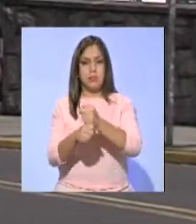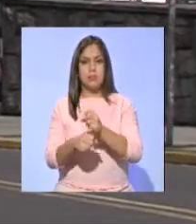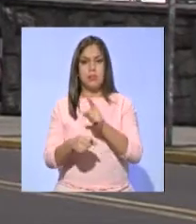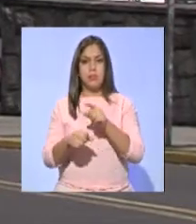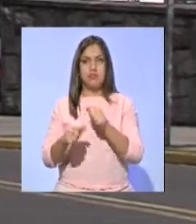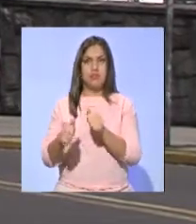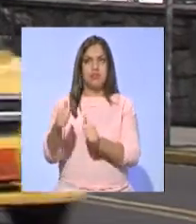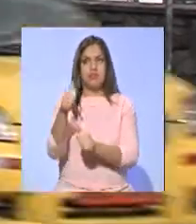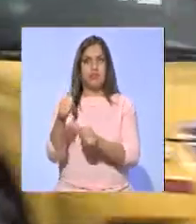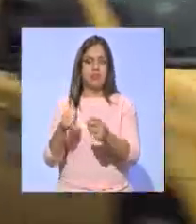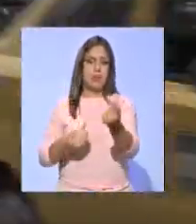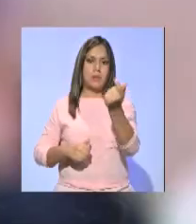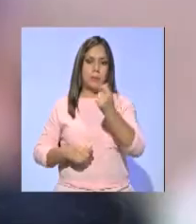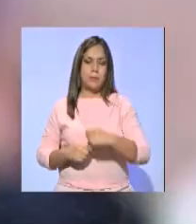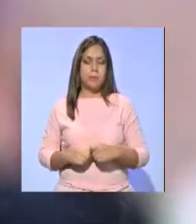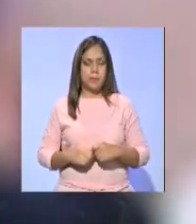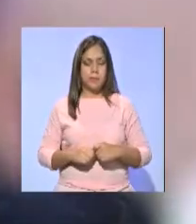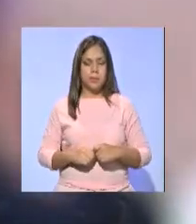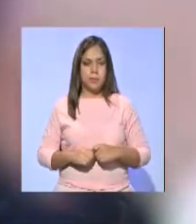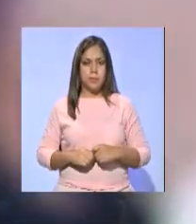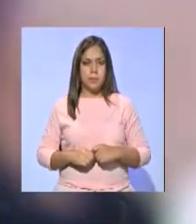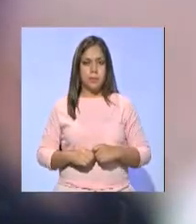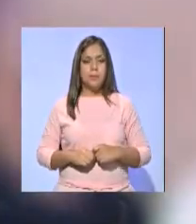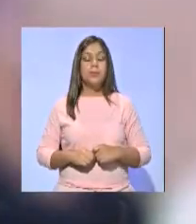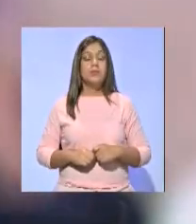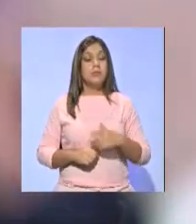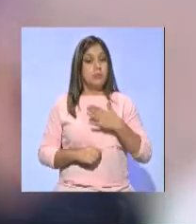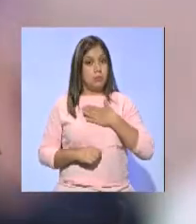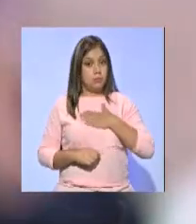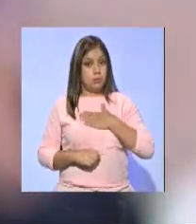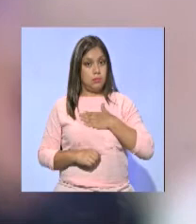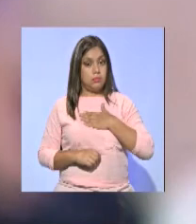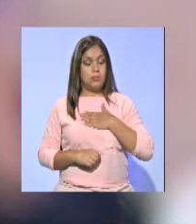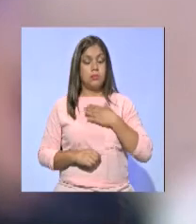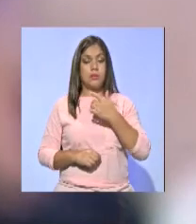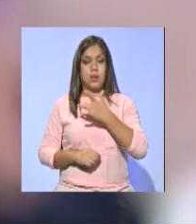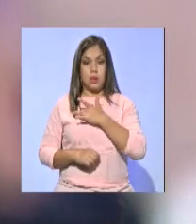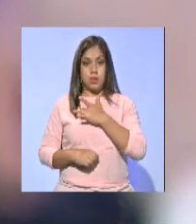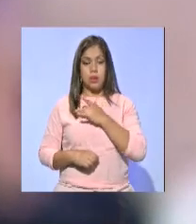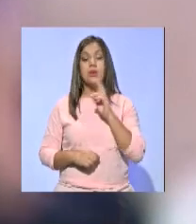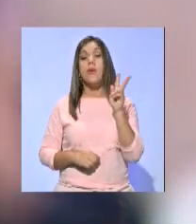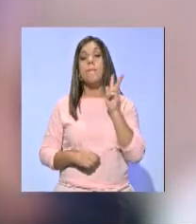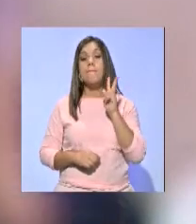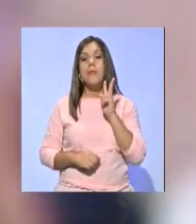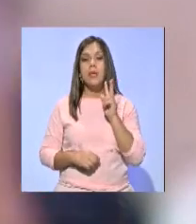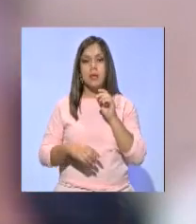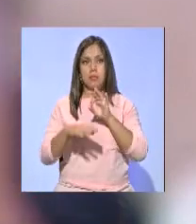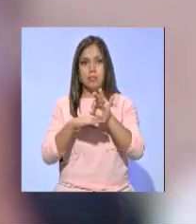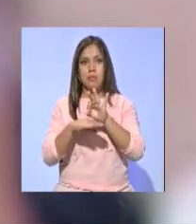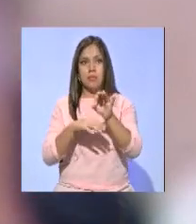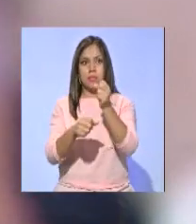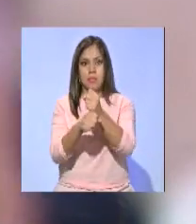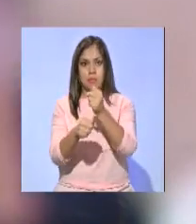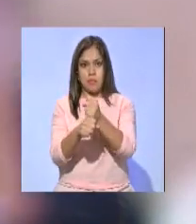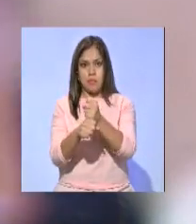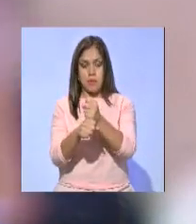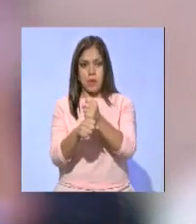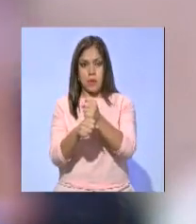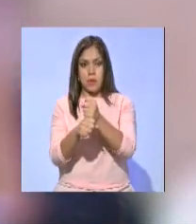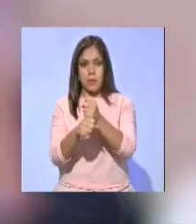su inmediato superior. En mi caso, siento que fui víctima de